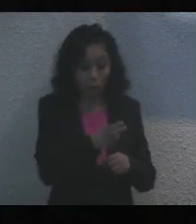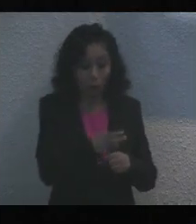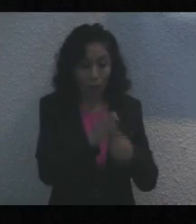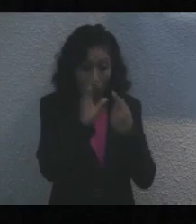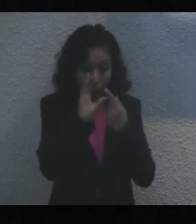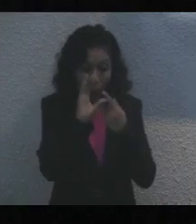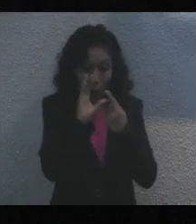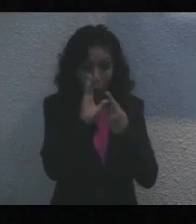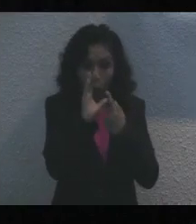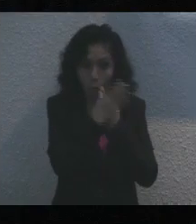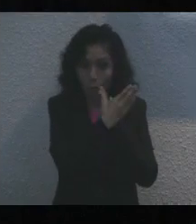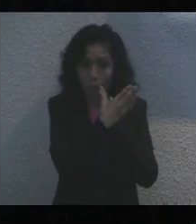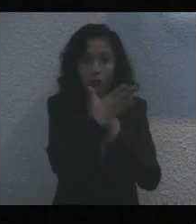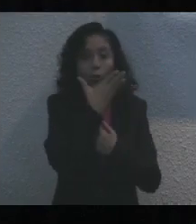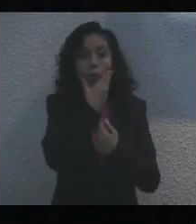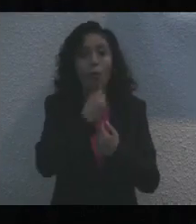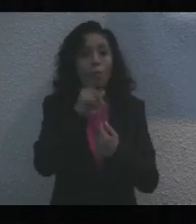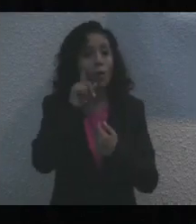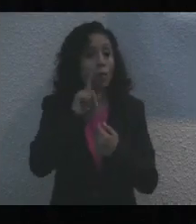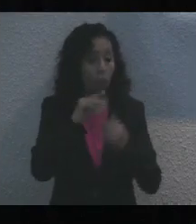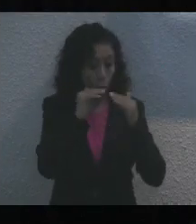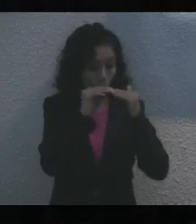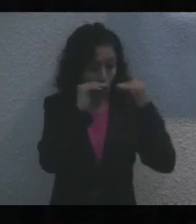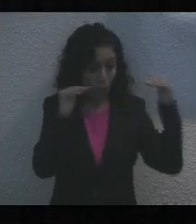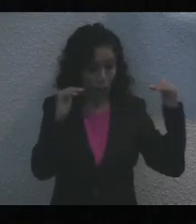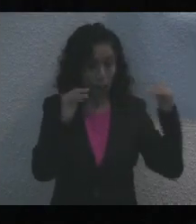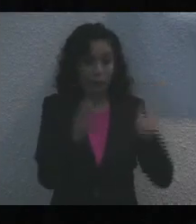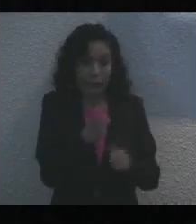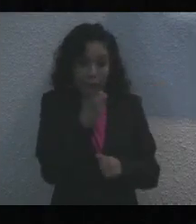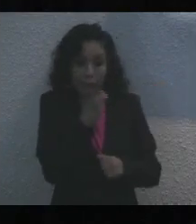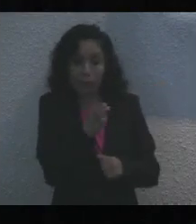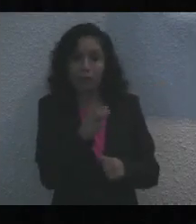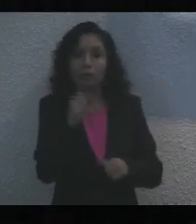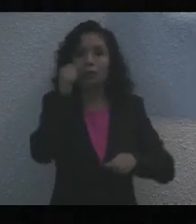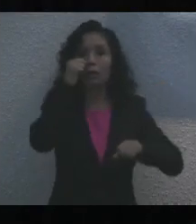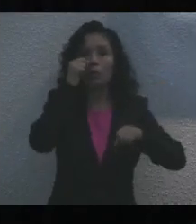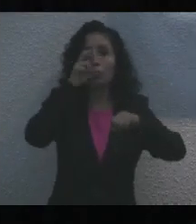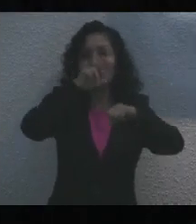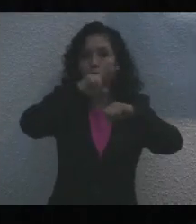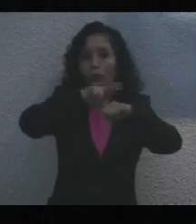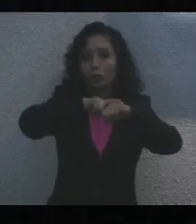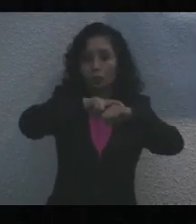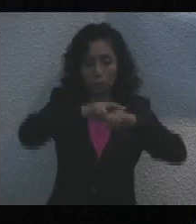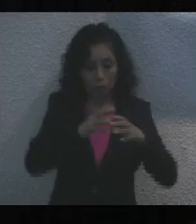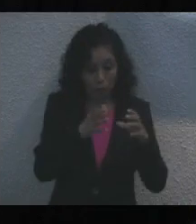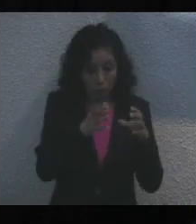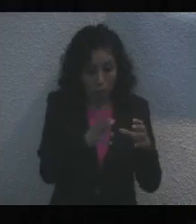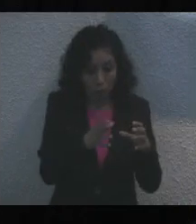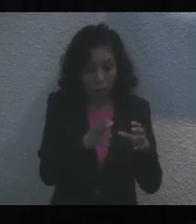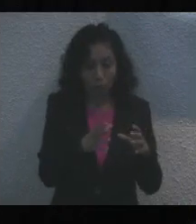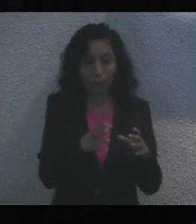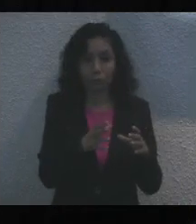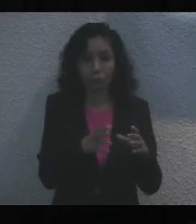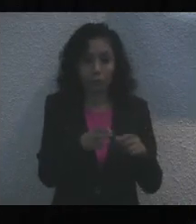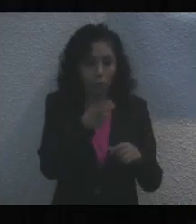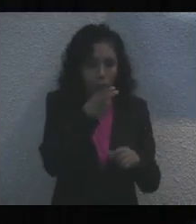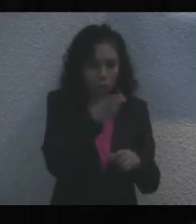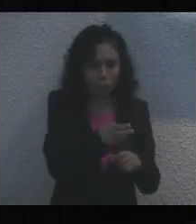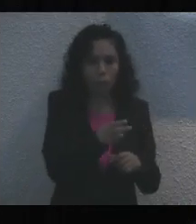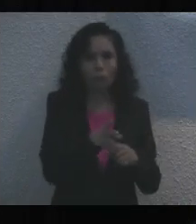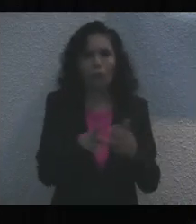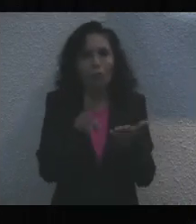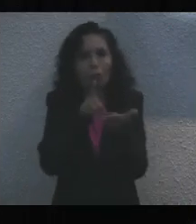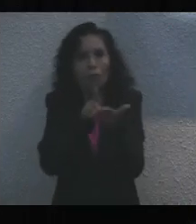Comisión para la Igualdad de Género, quien fingirá como secretaria ejecutiva, quien presida la Comisión de